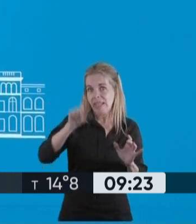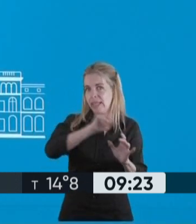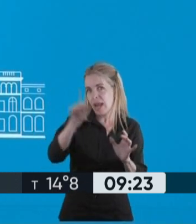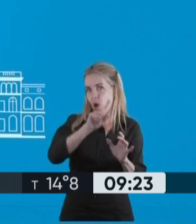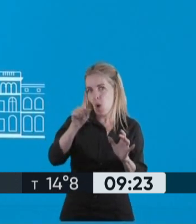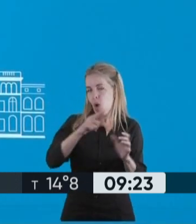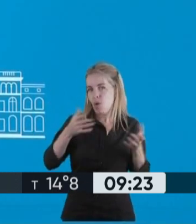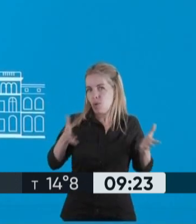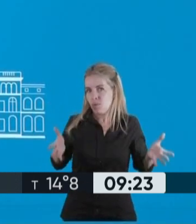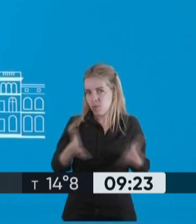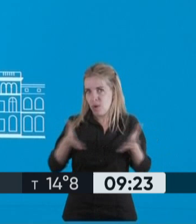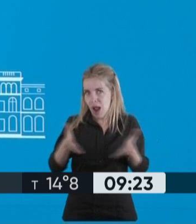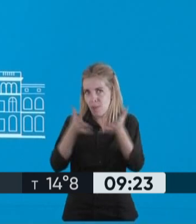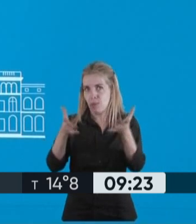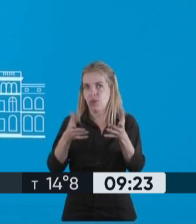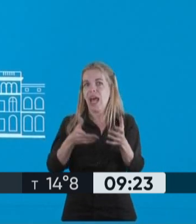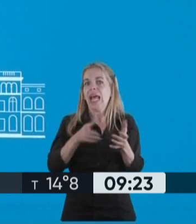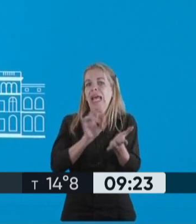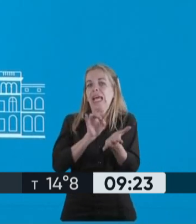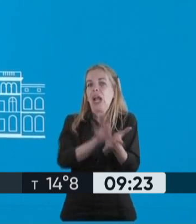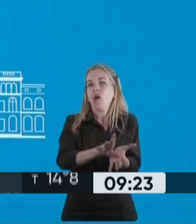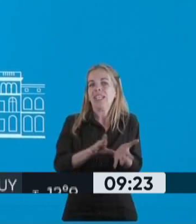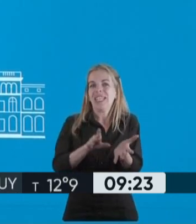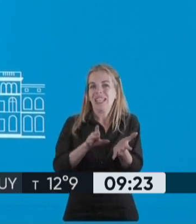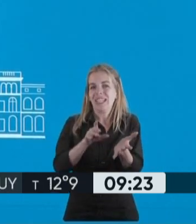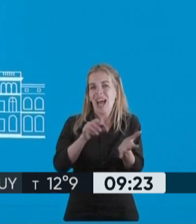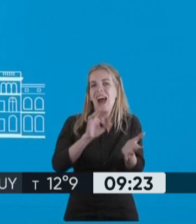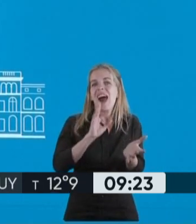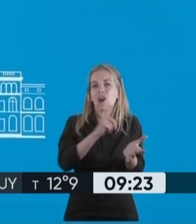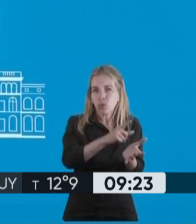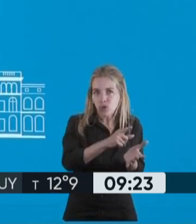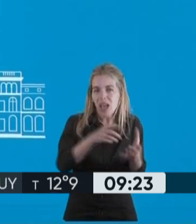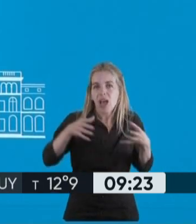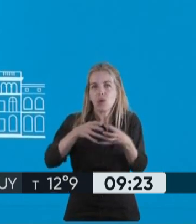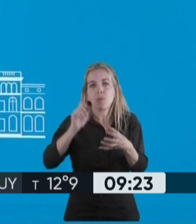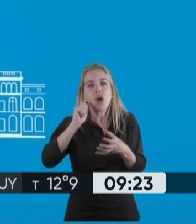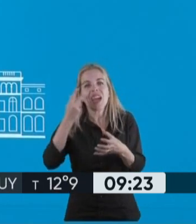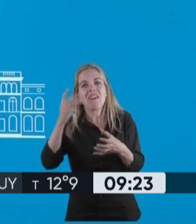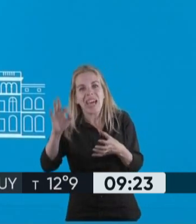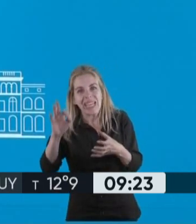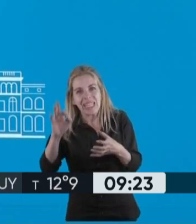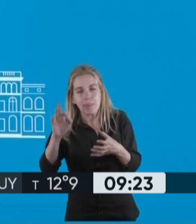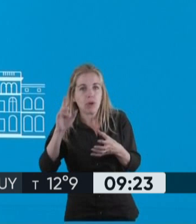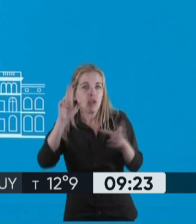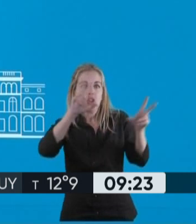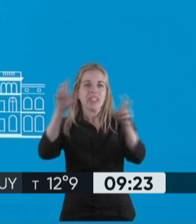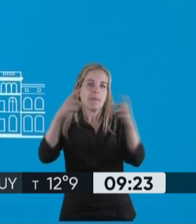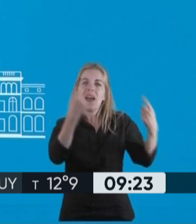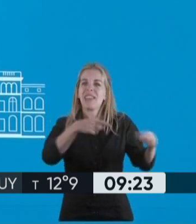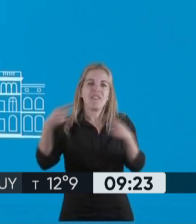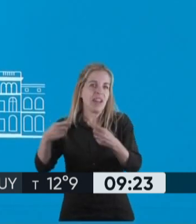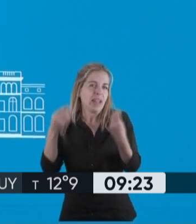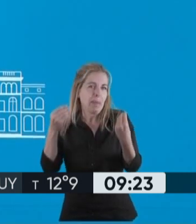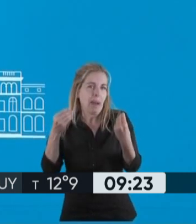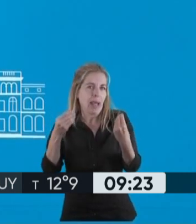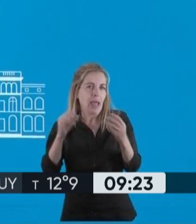impulsar que sea expulsada del G20, ni tampoco en el caso de la OEA, porque no tiene nada que ver una cosa con la otra, porque no sirve